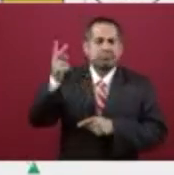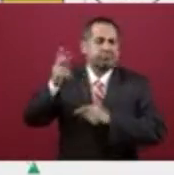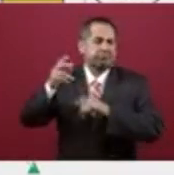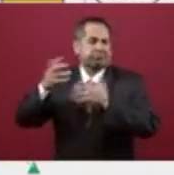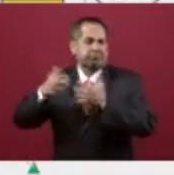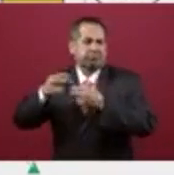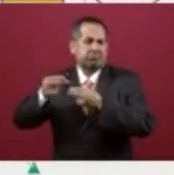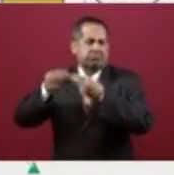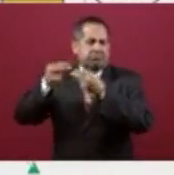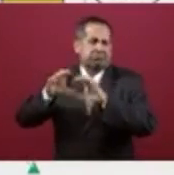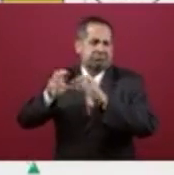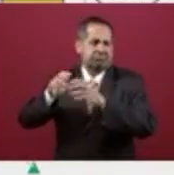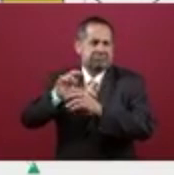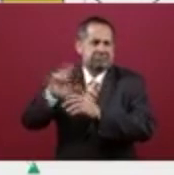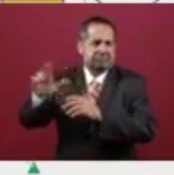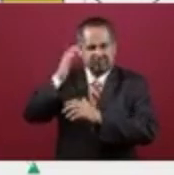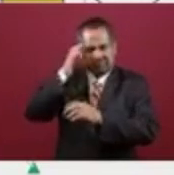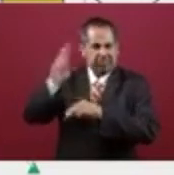calificadoras reconocidas